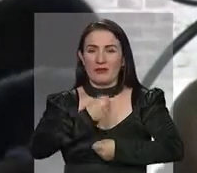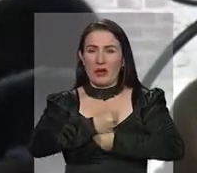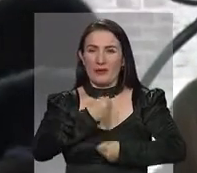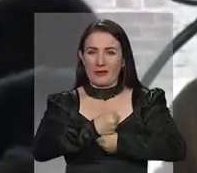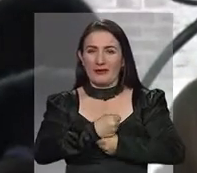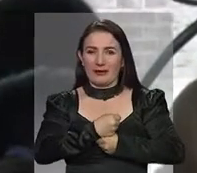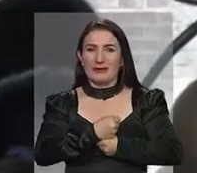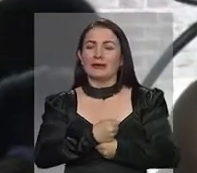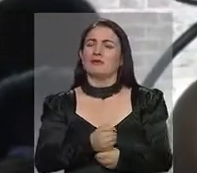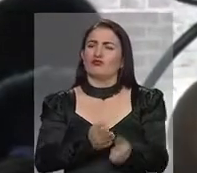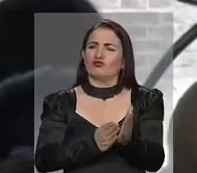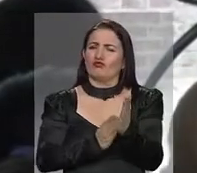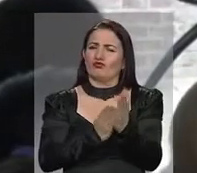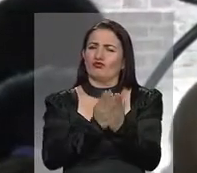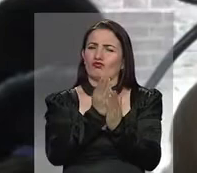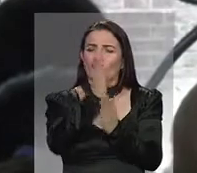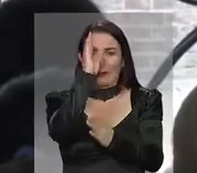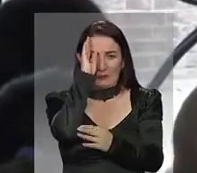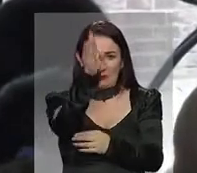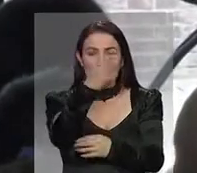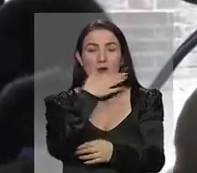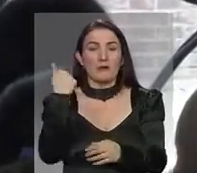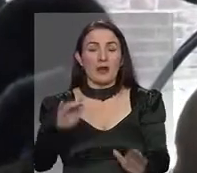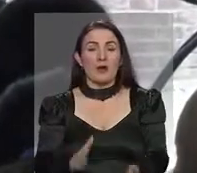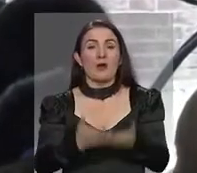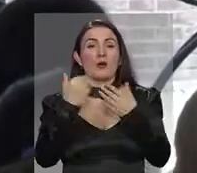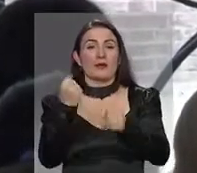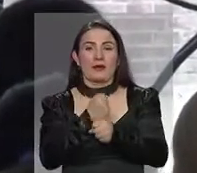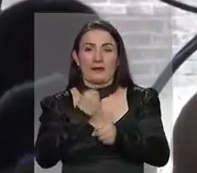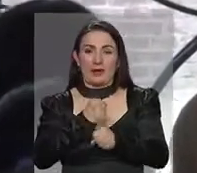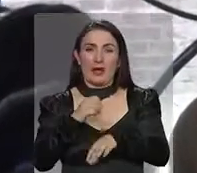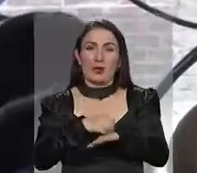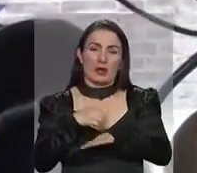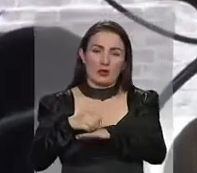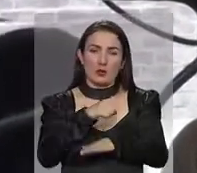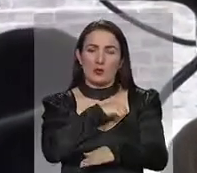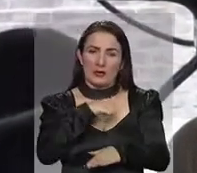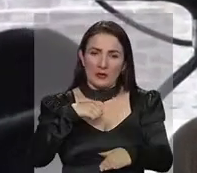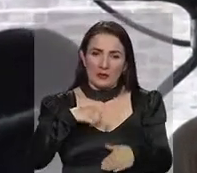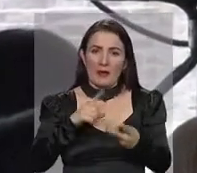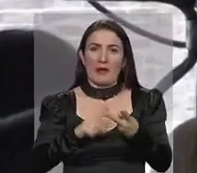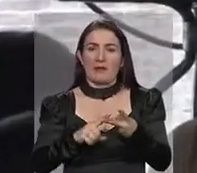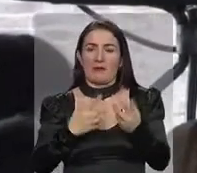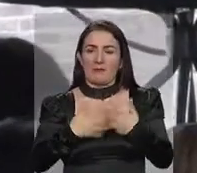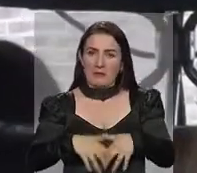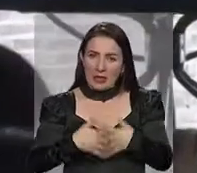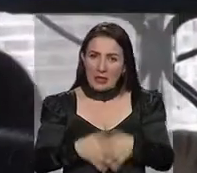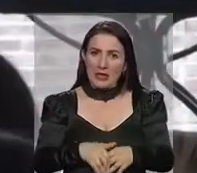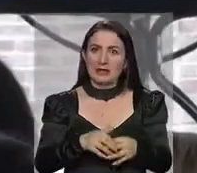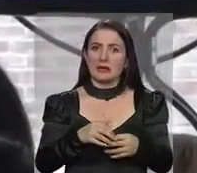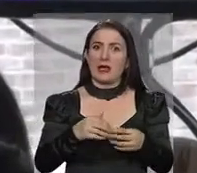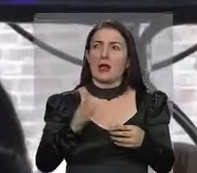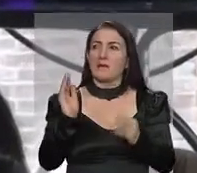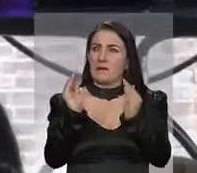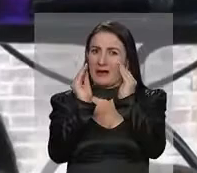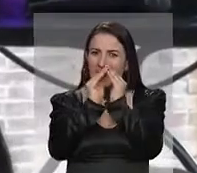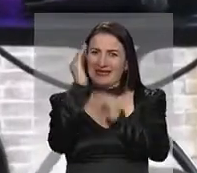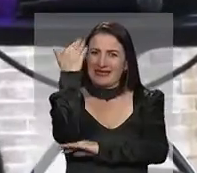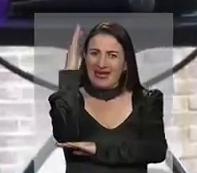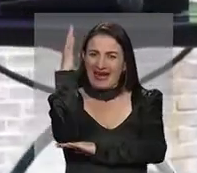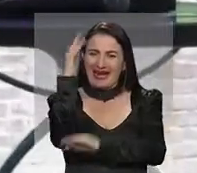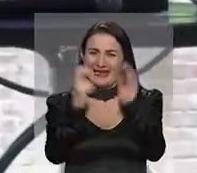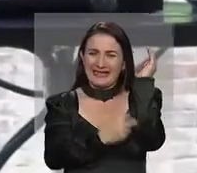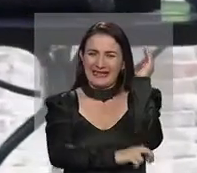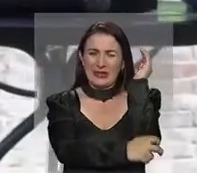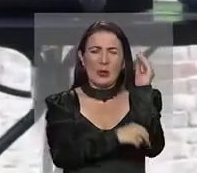laboral sea mucho mejor hacia el futuro, que puedan trabajar con organizaciones privadas, con empresas, con el mismo Jardín Botánico, con todas.